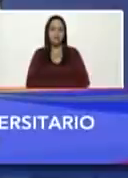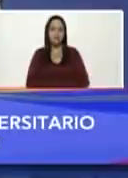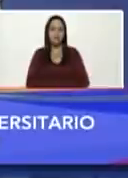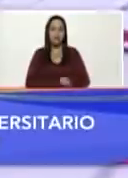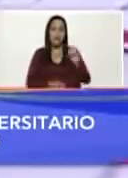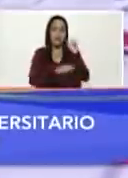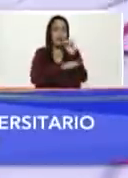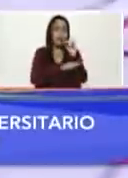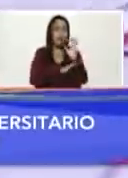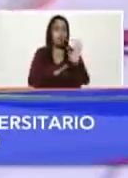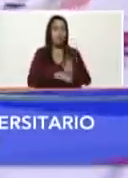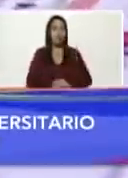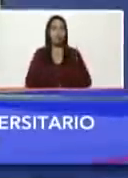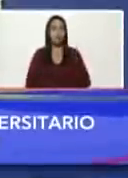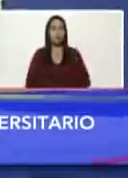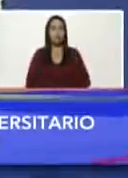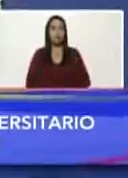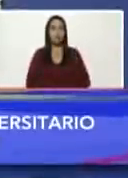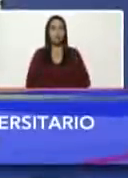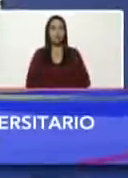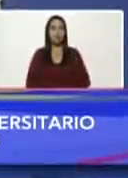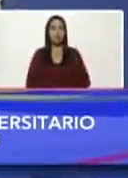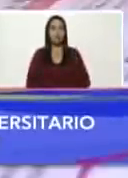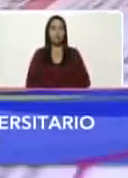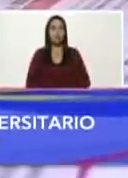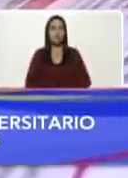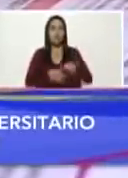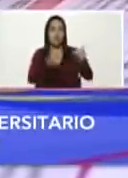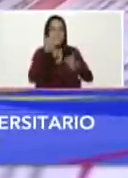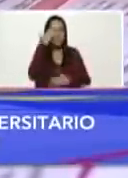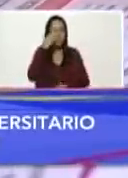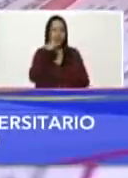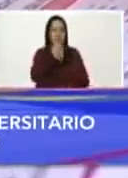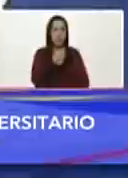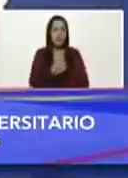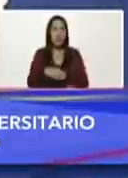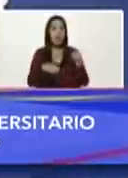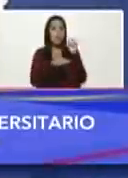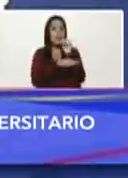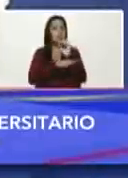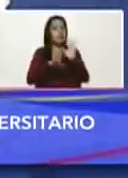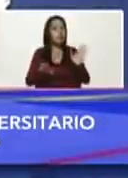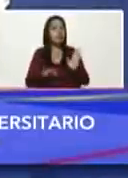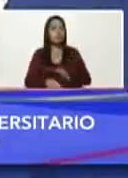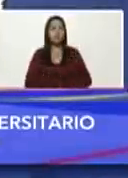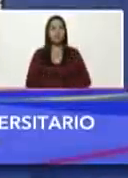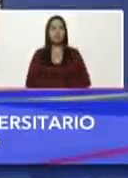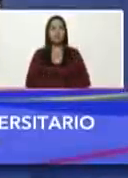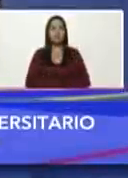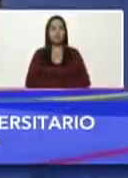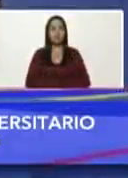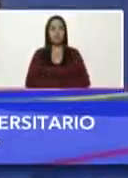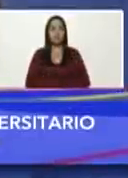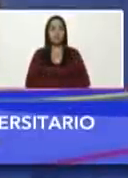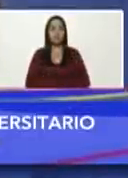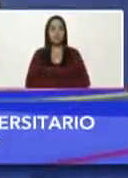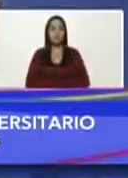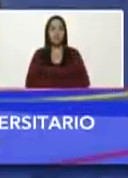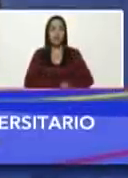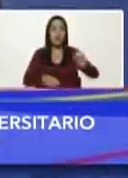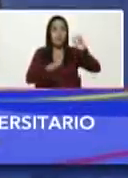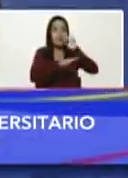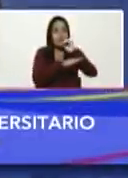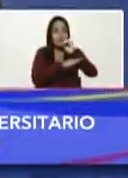Petro es petro, ministro. Ya sabe lo que le dije, ¿no? El petro es petro, compadre. Petro para